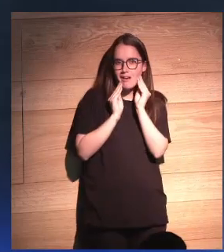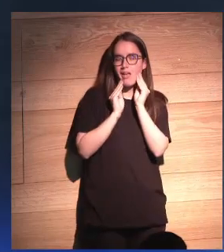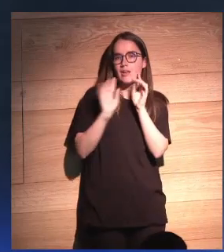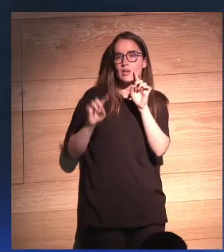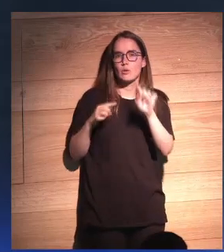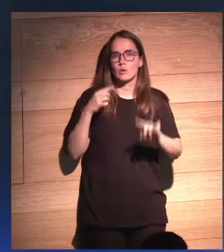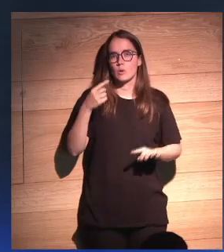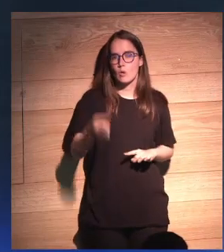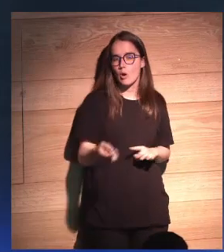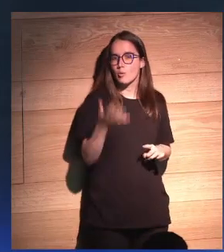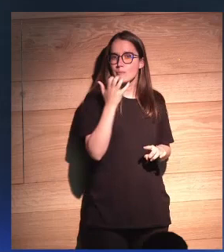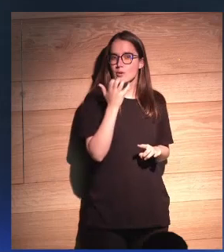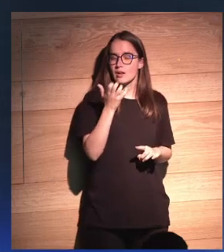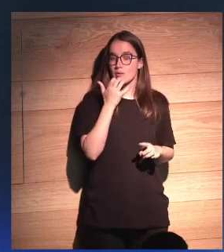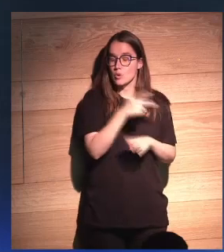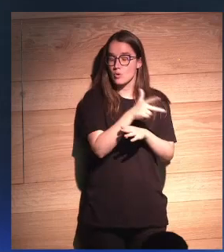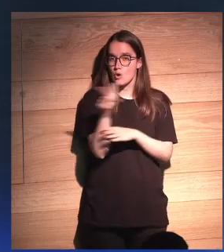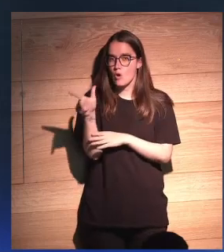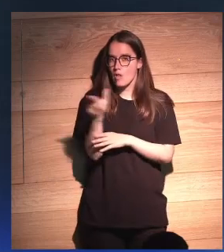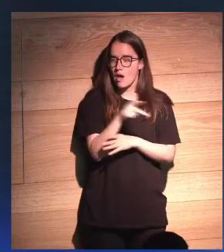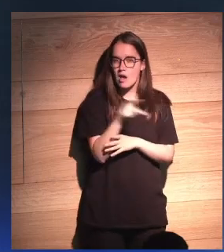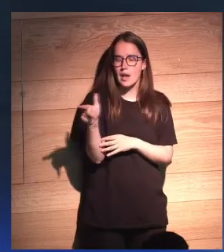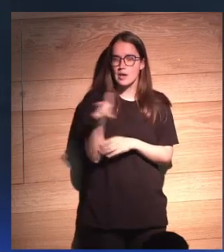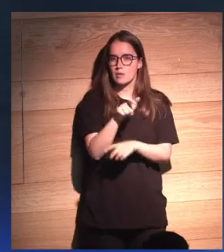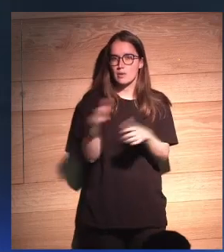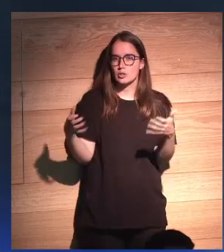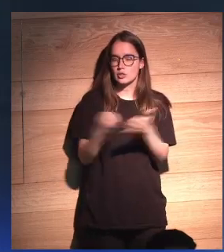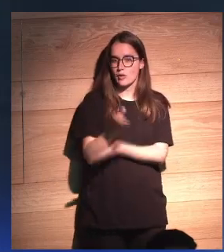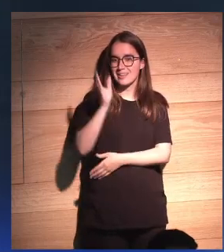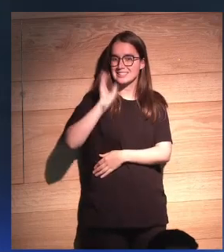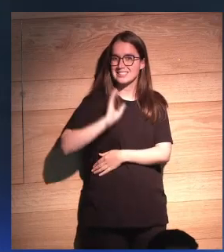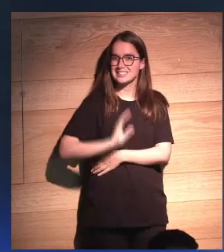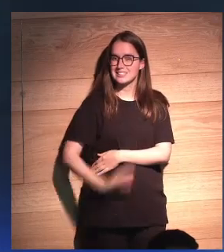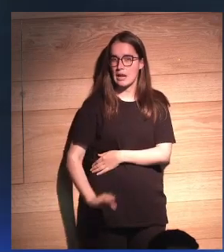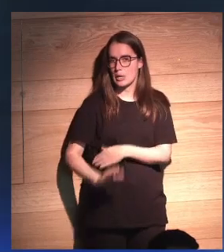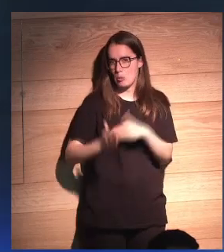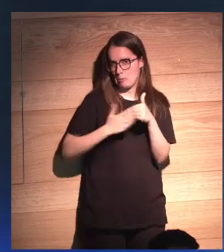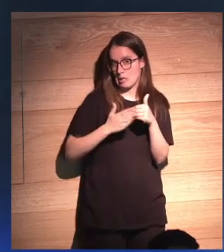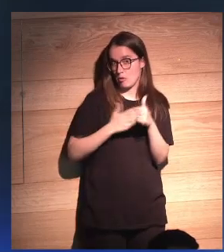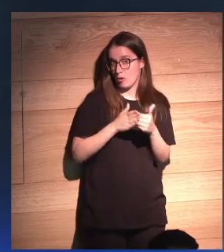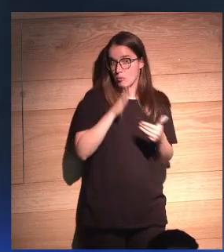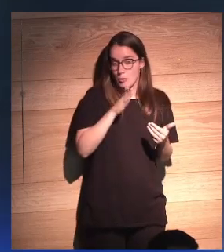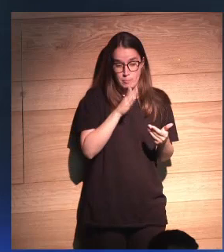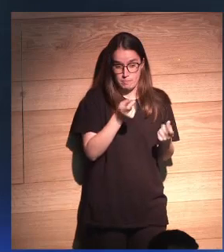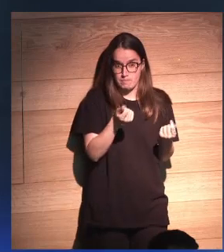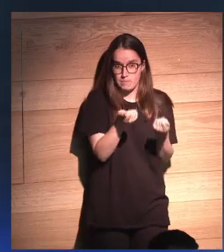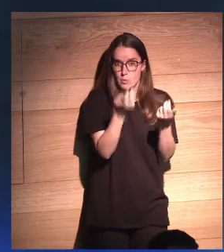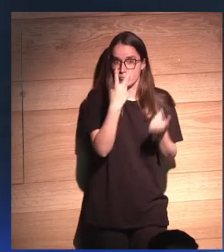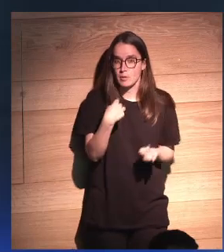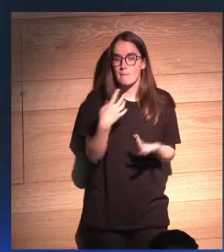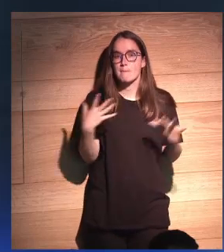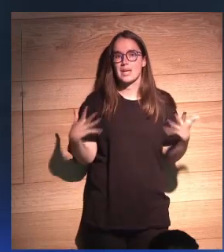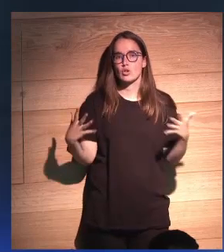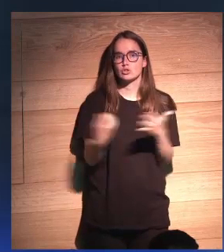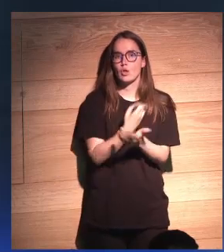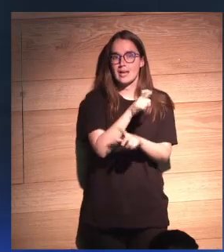maquillaje. Y luego, por ejemplo, en rodaje, todo el mundo cobró un salario tirando abajo porque era el que podíamos permitirnos, pero todos